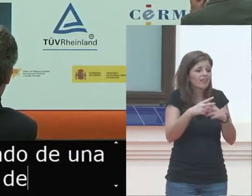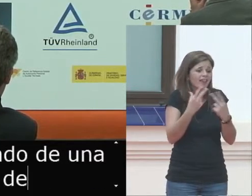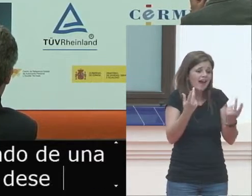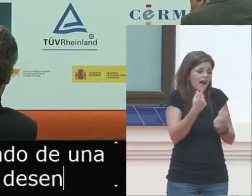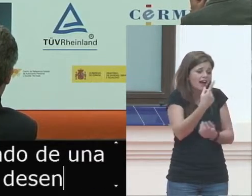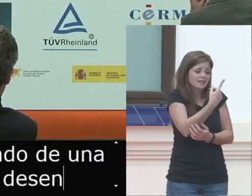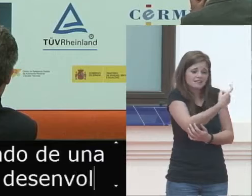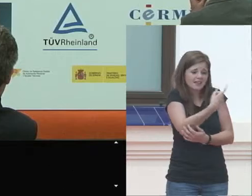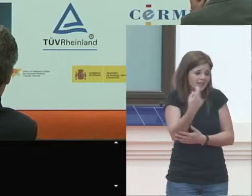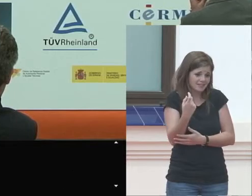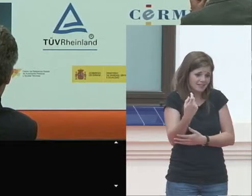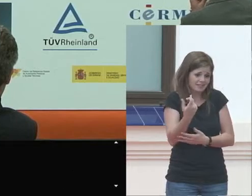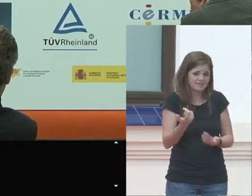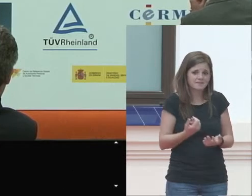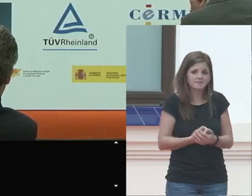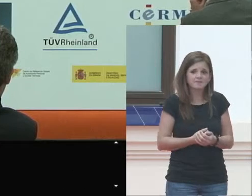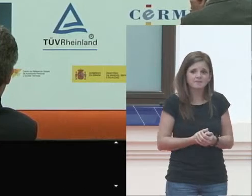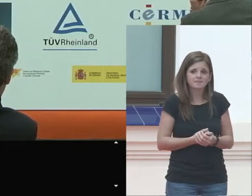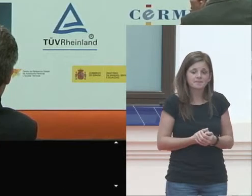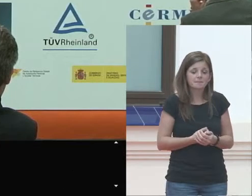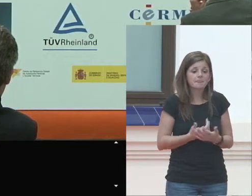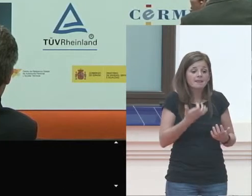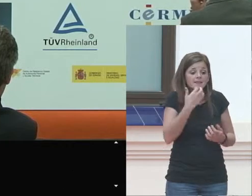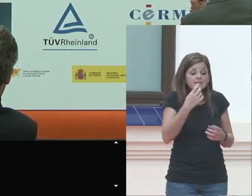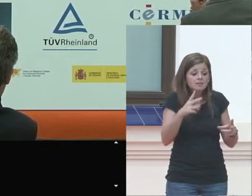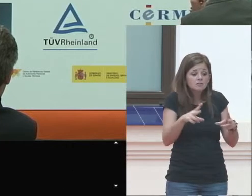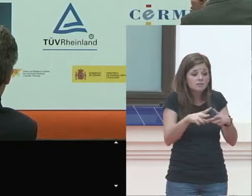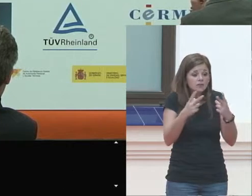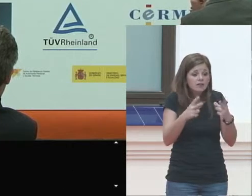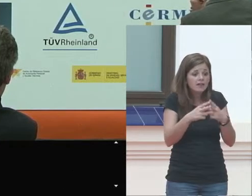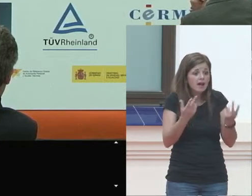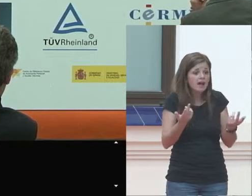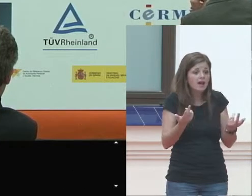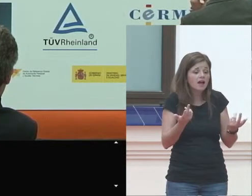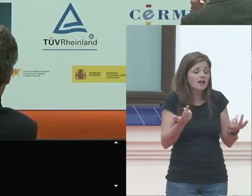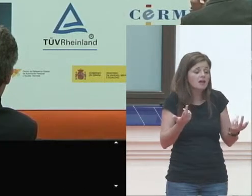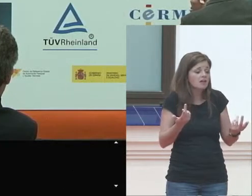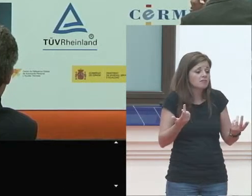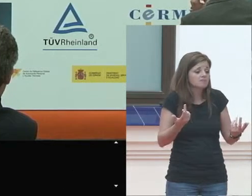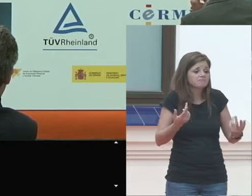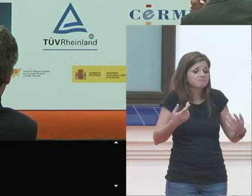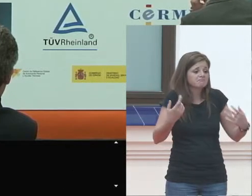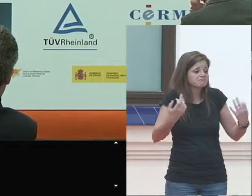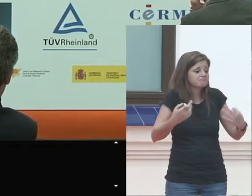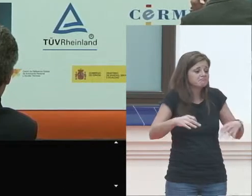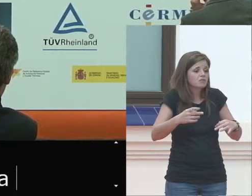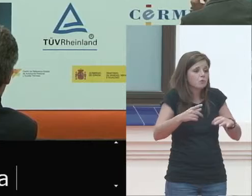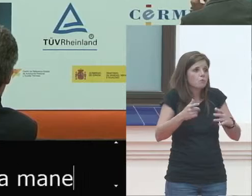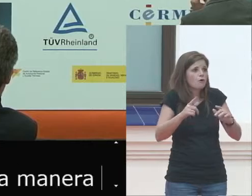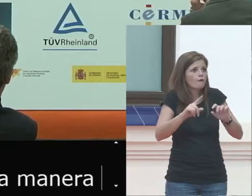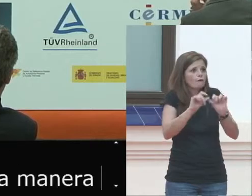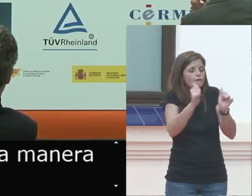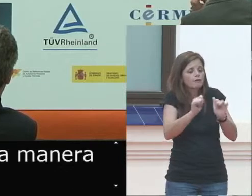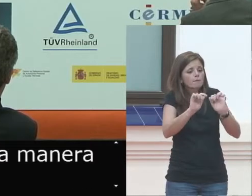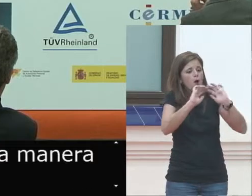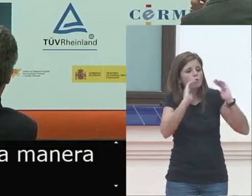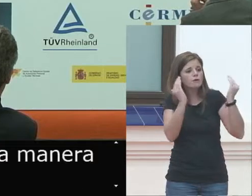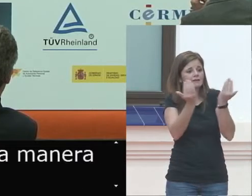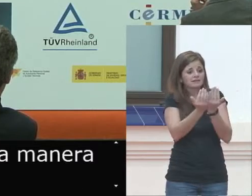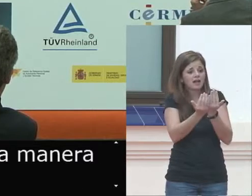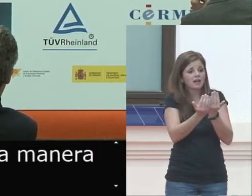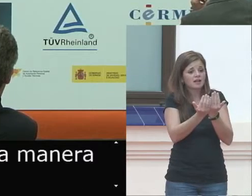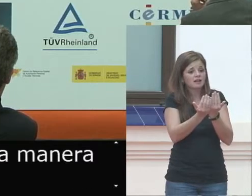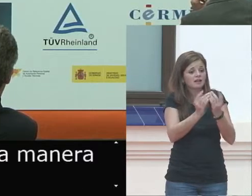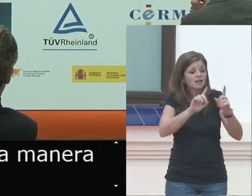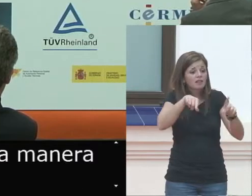todos. Si la sociedad se desenvolviera de una manera mucho más universal, seguramente habría muchísimas normas que no